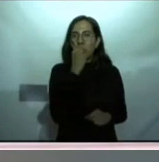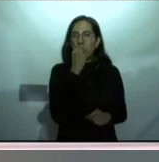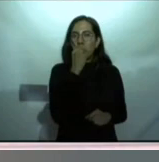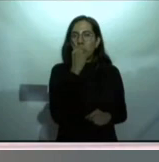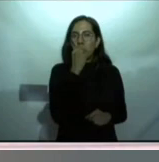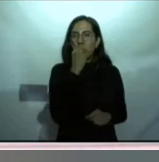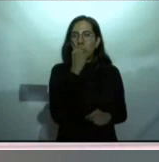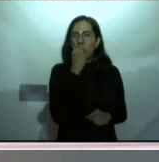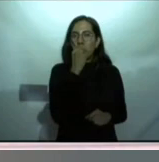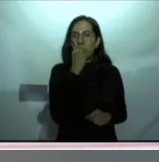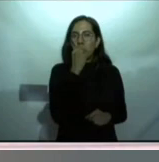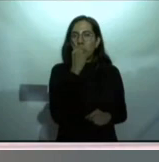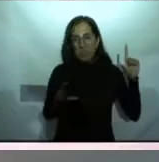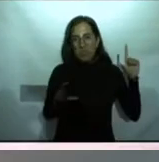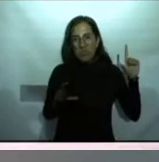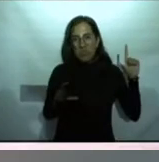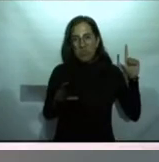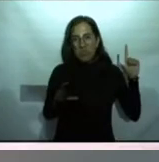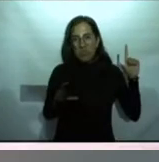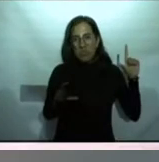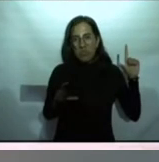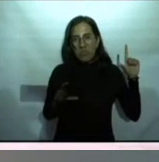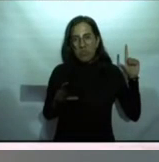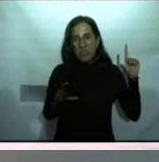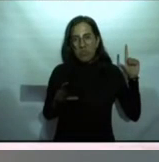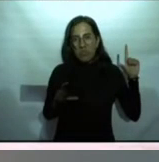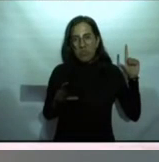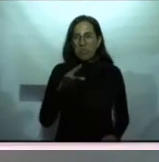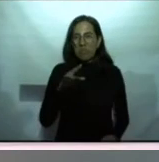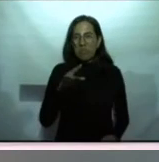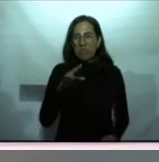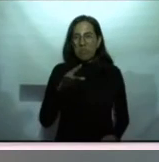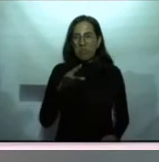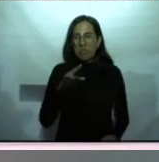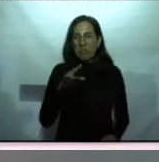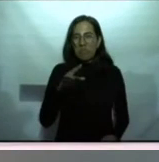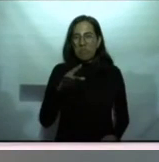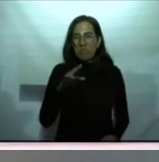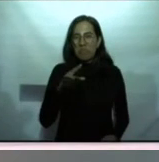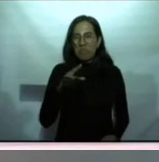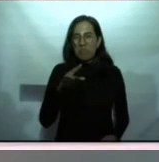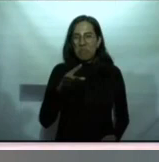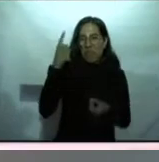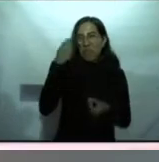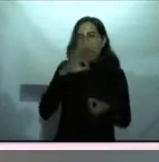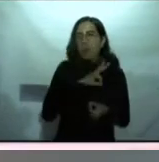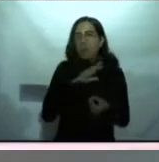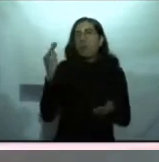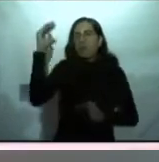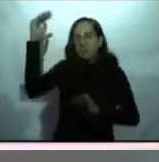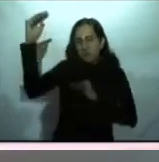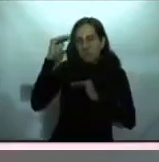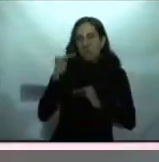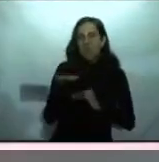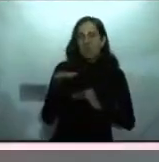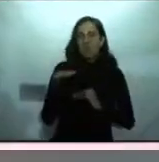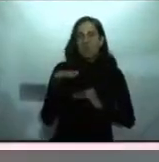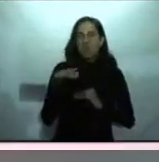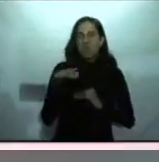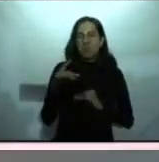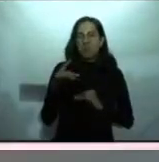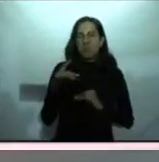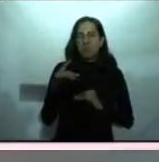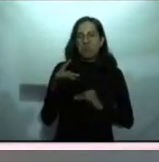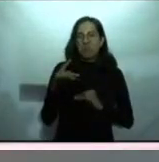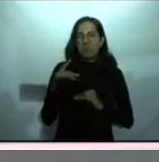estatal, la oficial, para seguir disminuyendo la impunidad, que